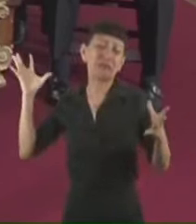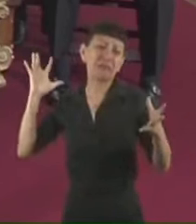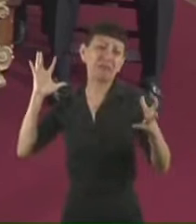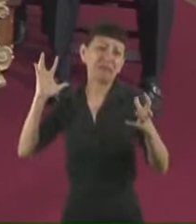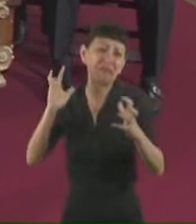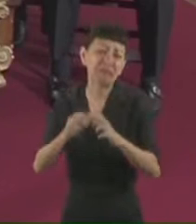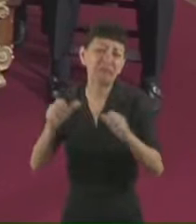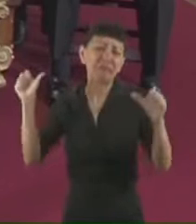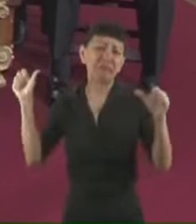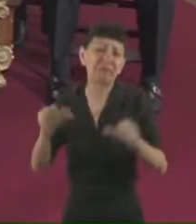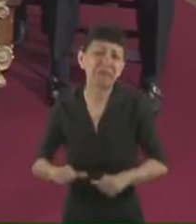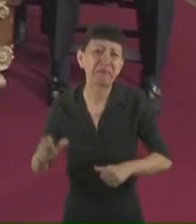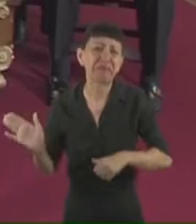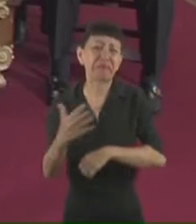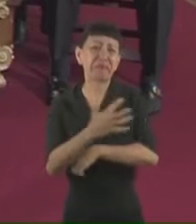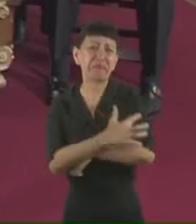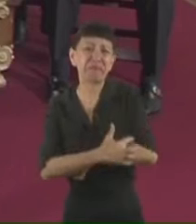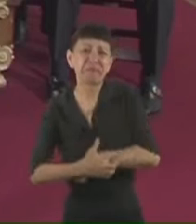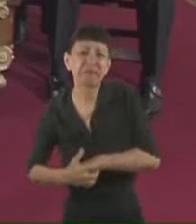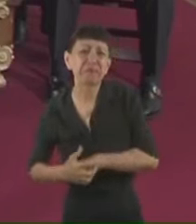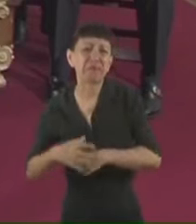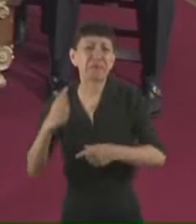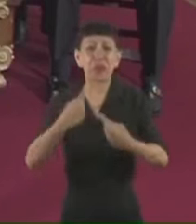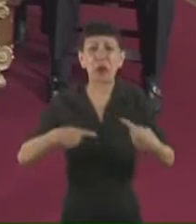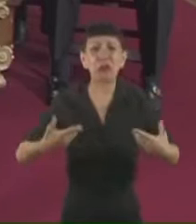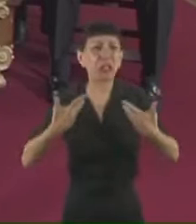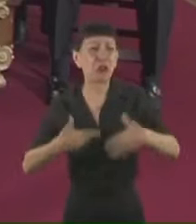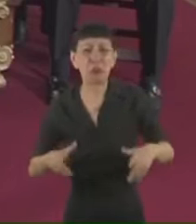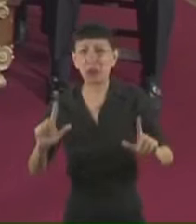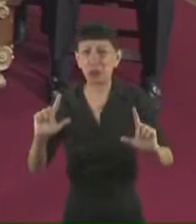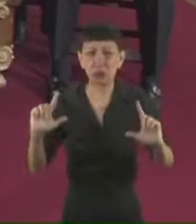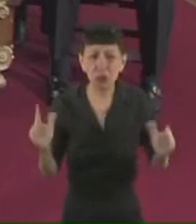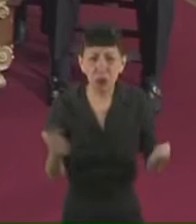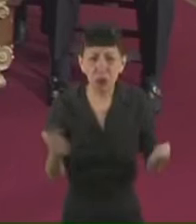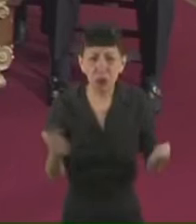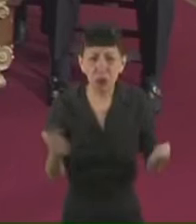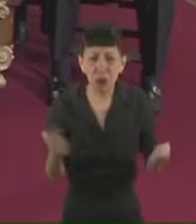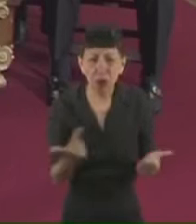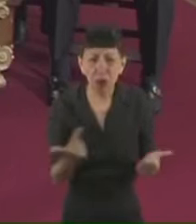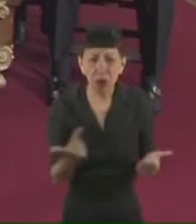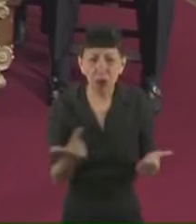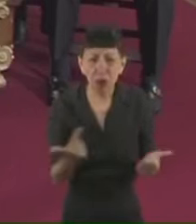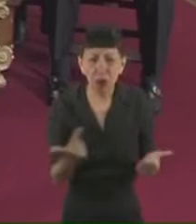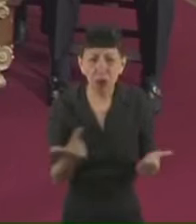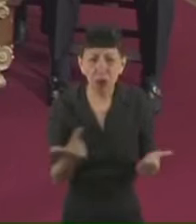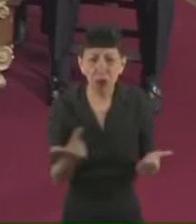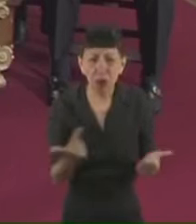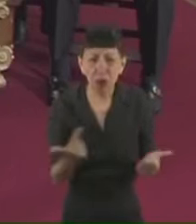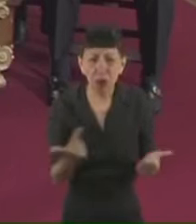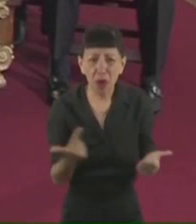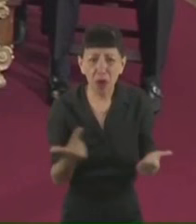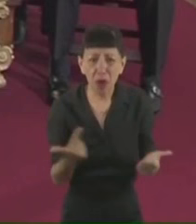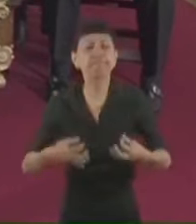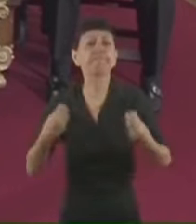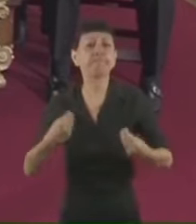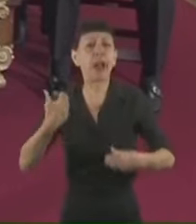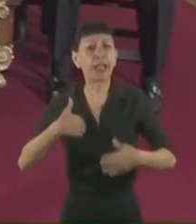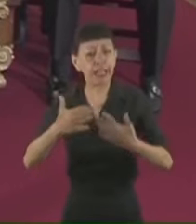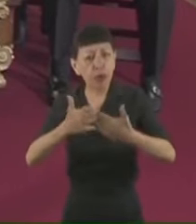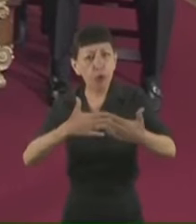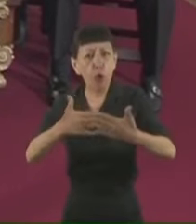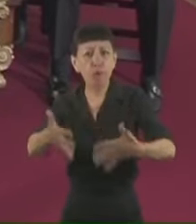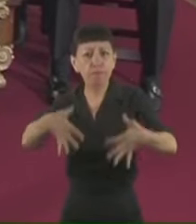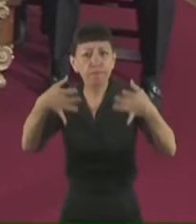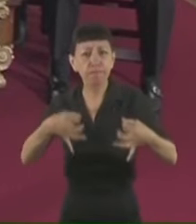decadencia y anomia hoy comenzamos formalmente el camino de la reconstrucción desde que